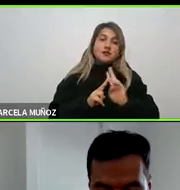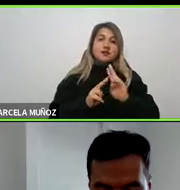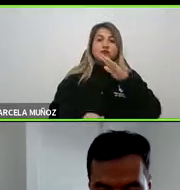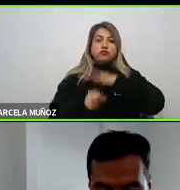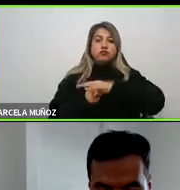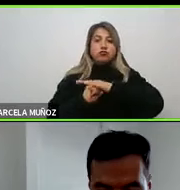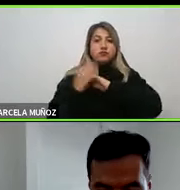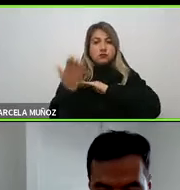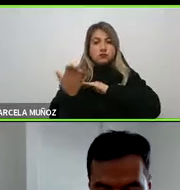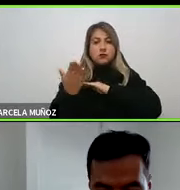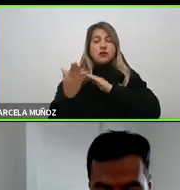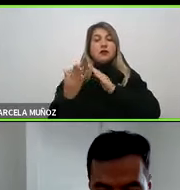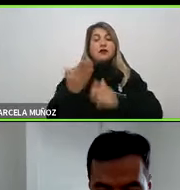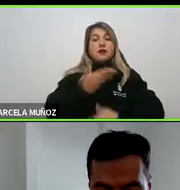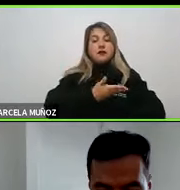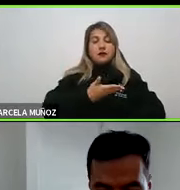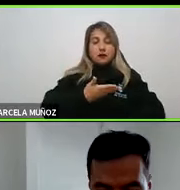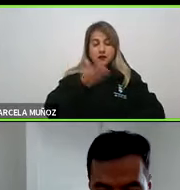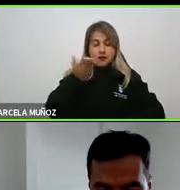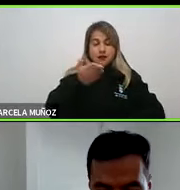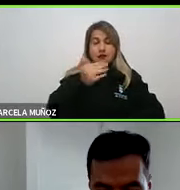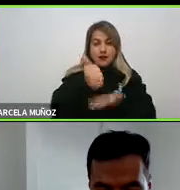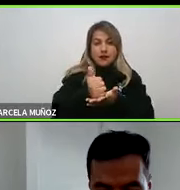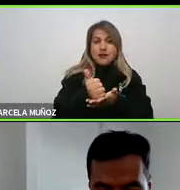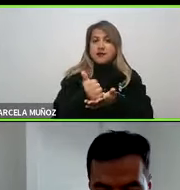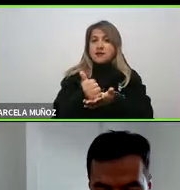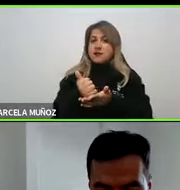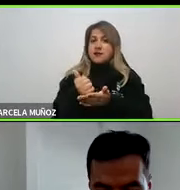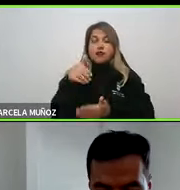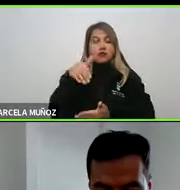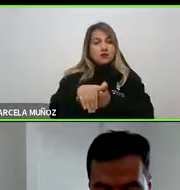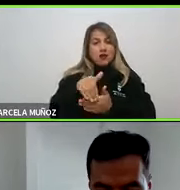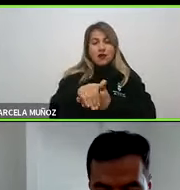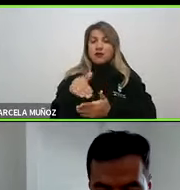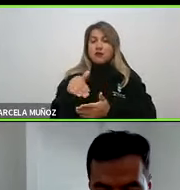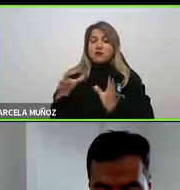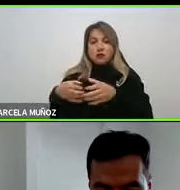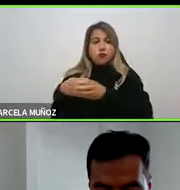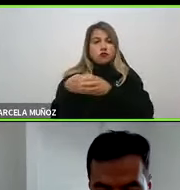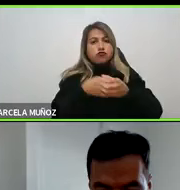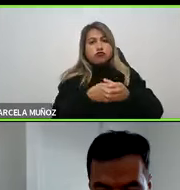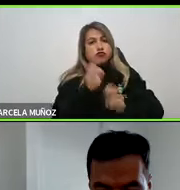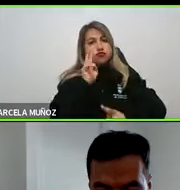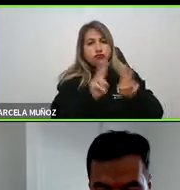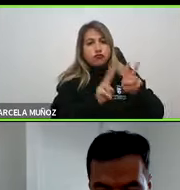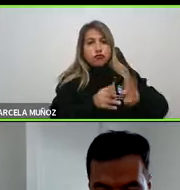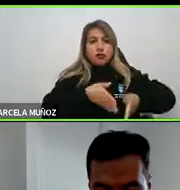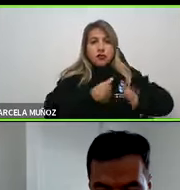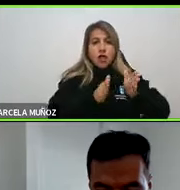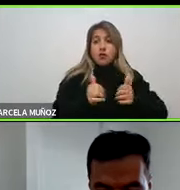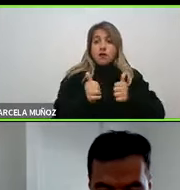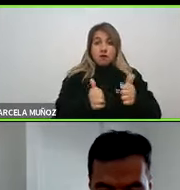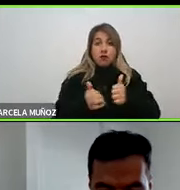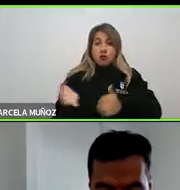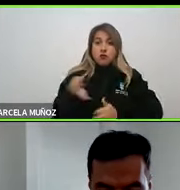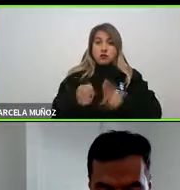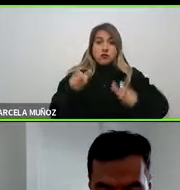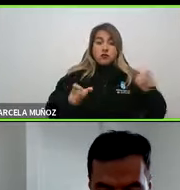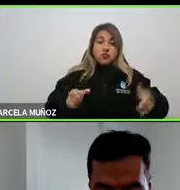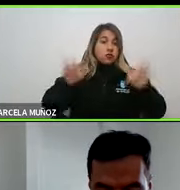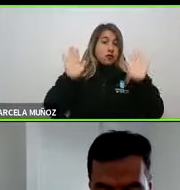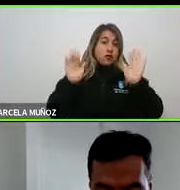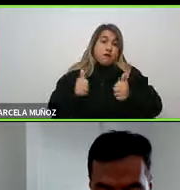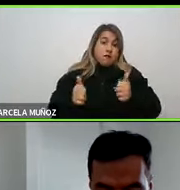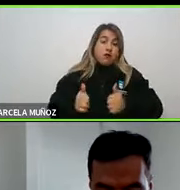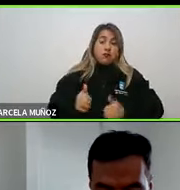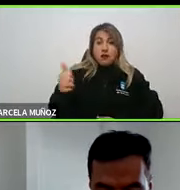usted, por su equipo, que ha estado hasta muy tarde en la calle y que claro, uno podría decir, bueno, como lo dice la gente, ¿no?